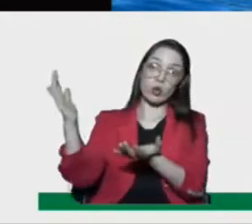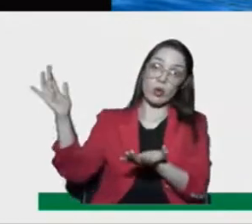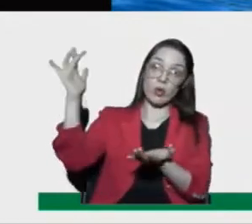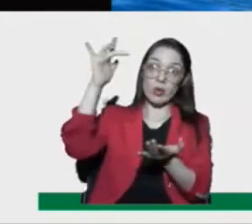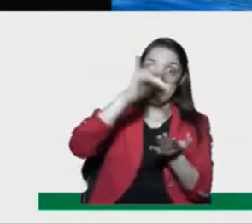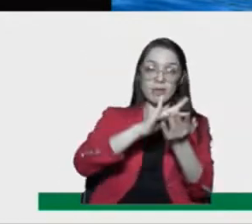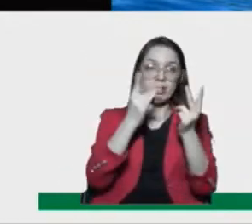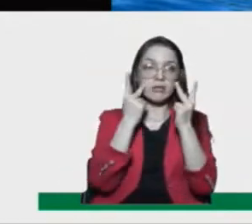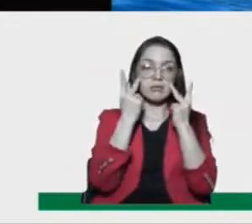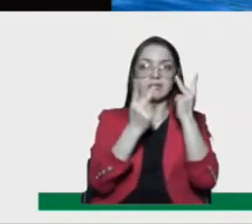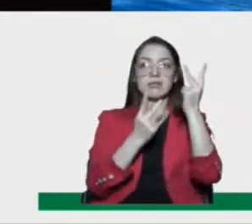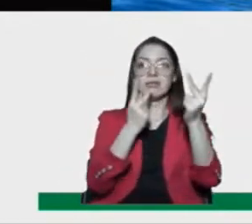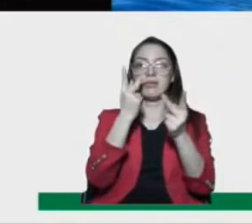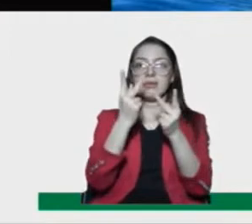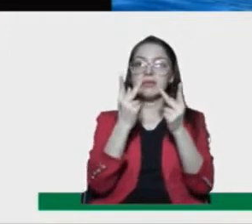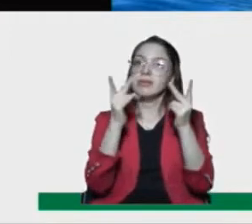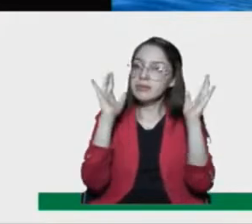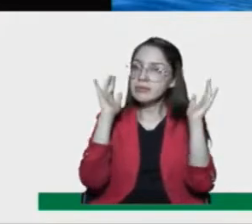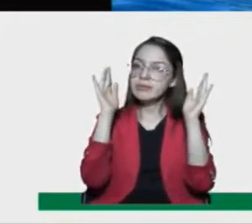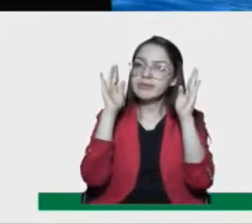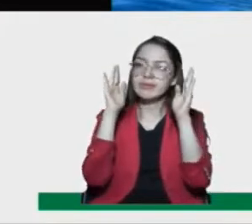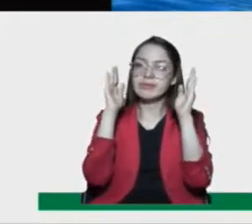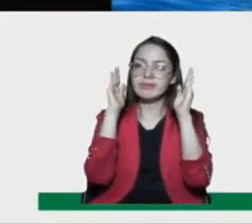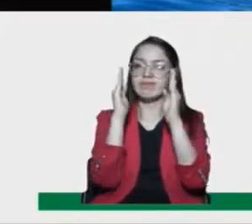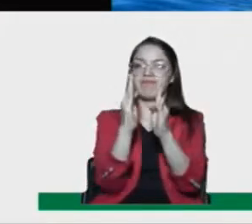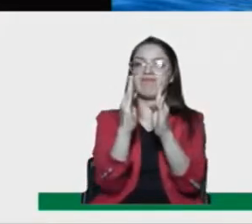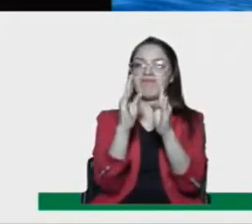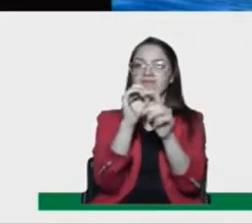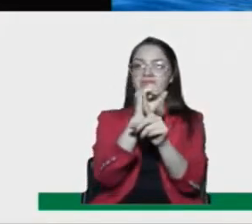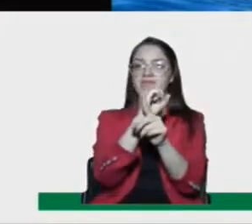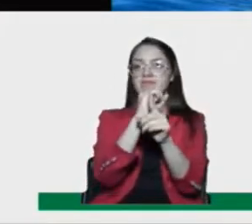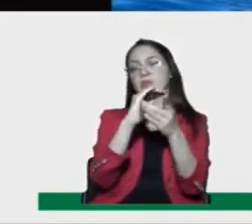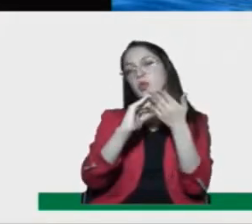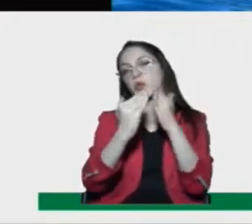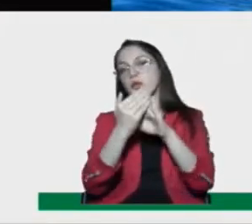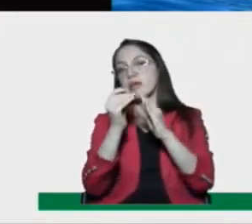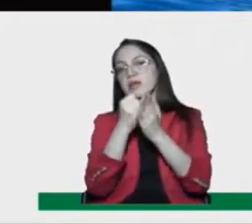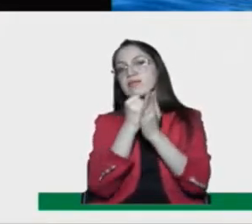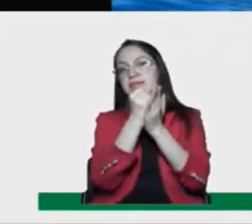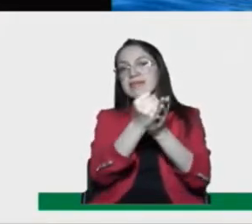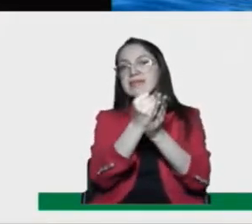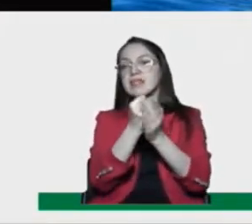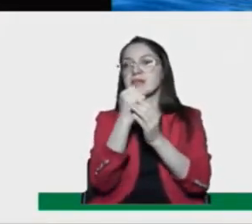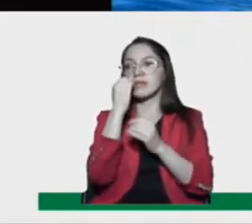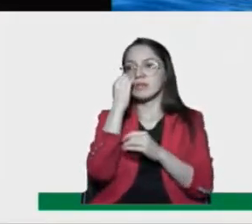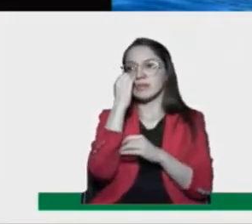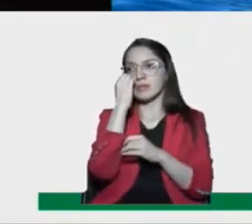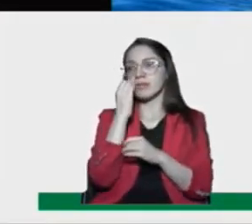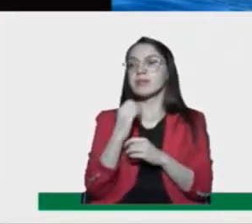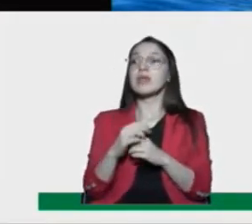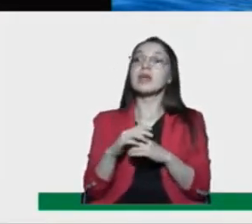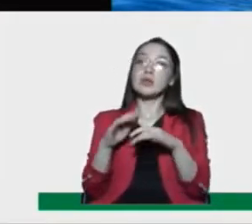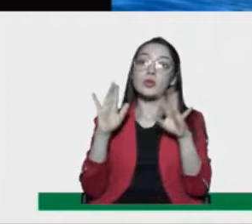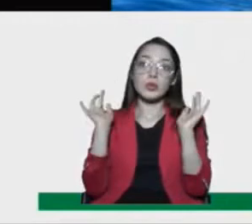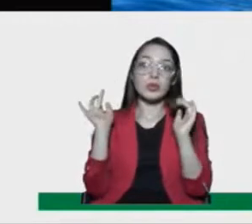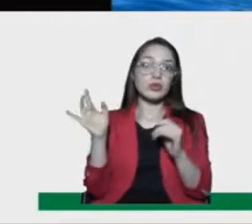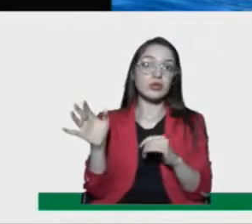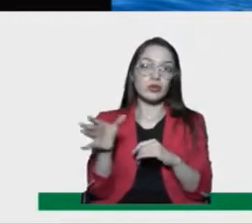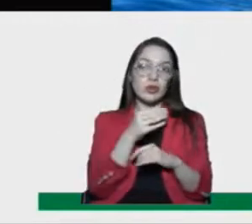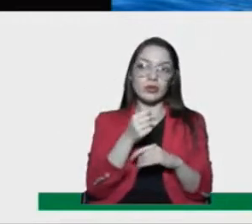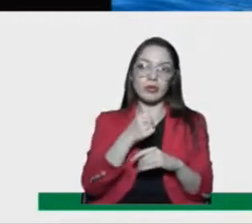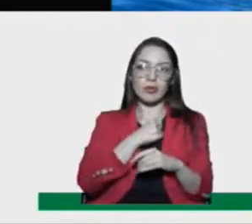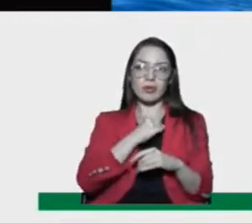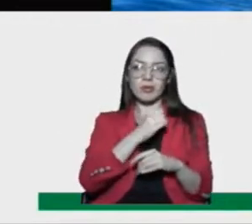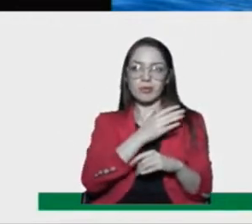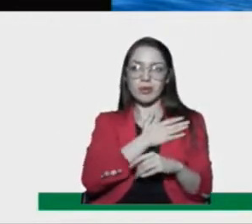y bueno como lo logramos primero compitiendo porque van cada uno quería tener su oportunidad cierto y empezamos a competir